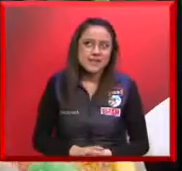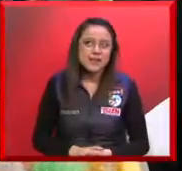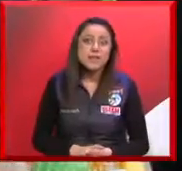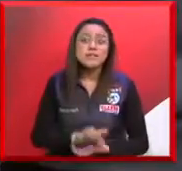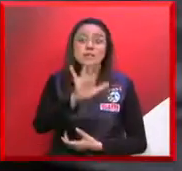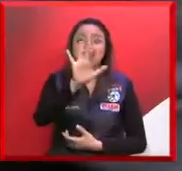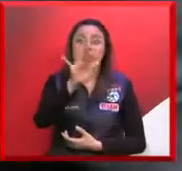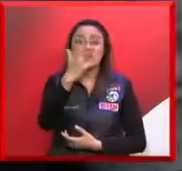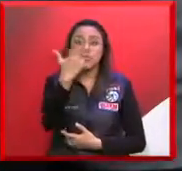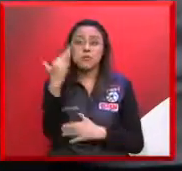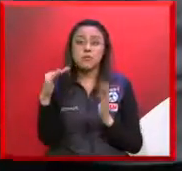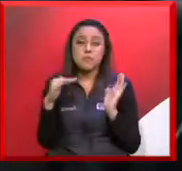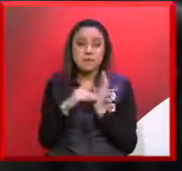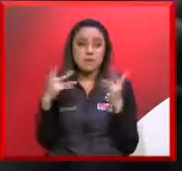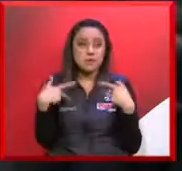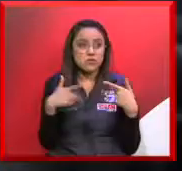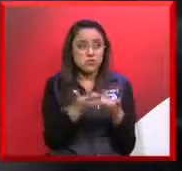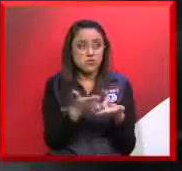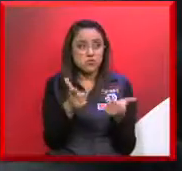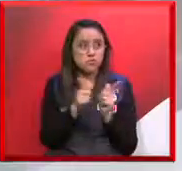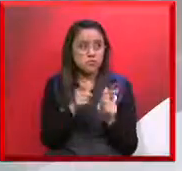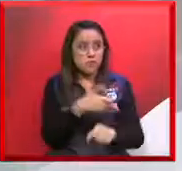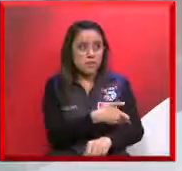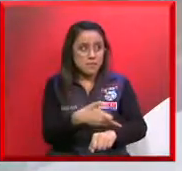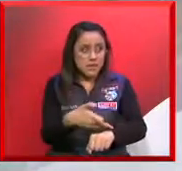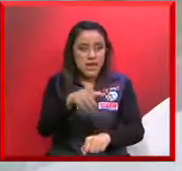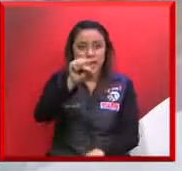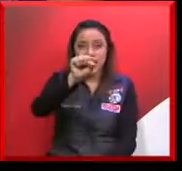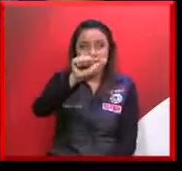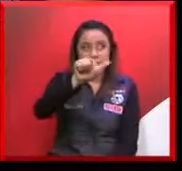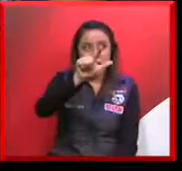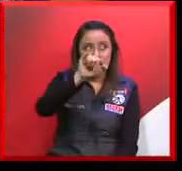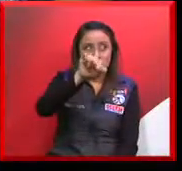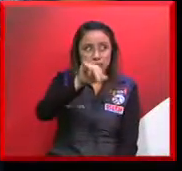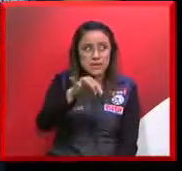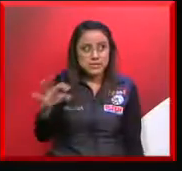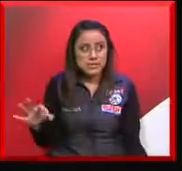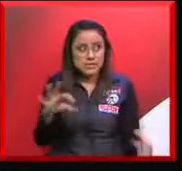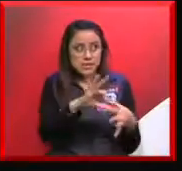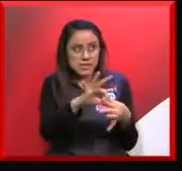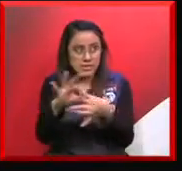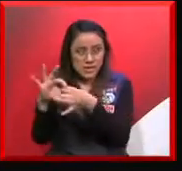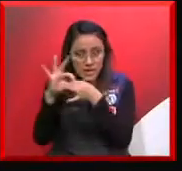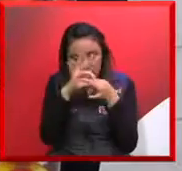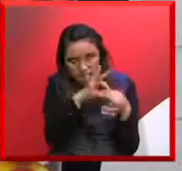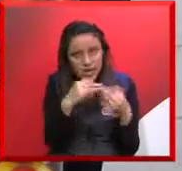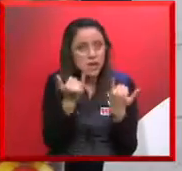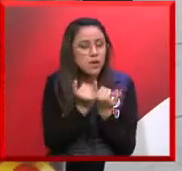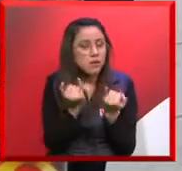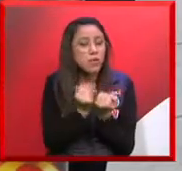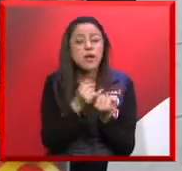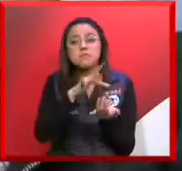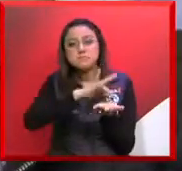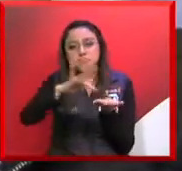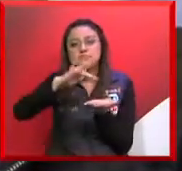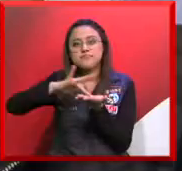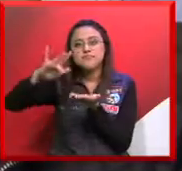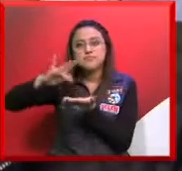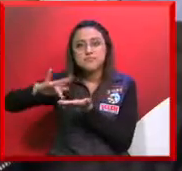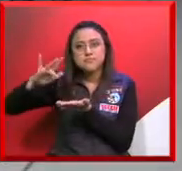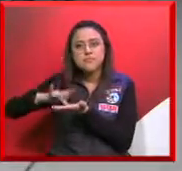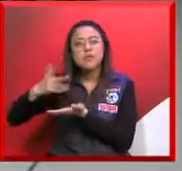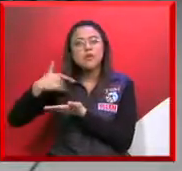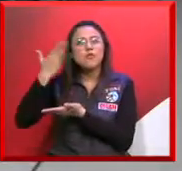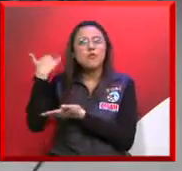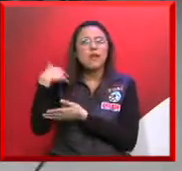Somos 55,000 los integrantes de la familia de Grupo Salinas, mismos que nos sumamos a las donaciones del juguetón. Hace unos días estuvimos en la torre